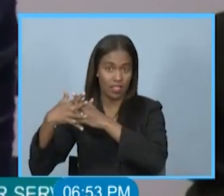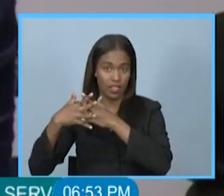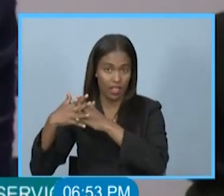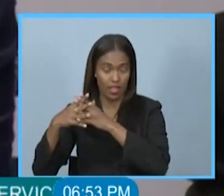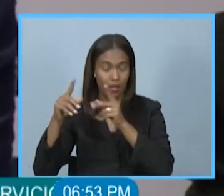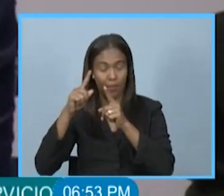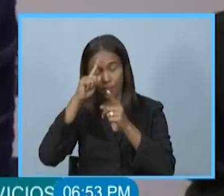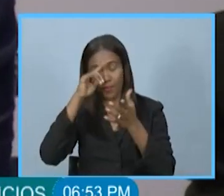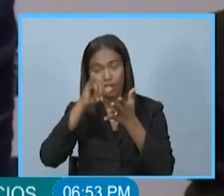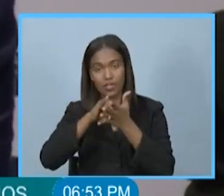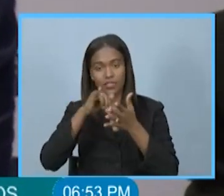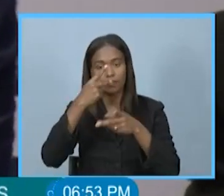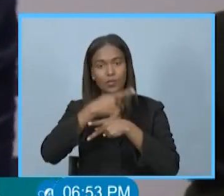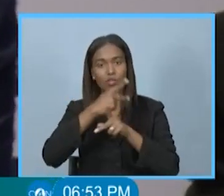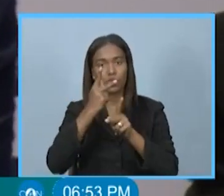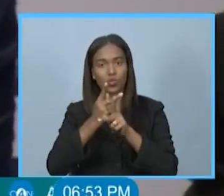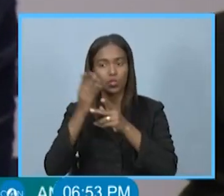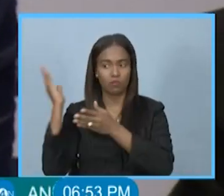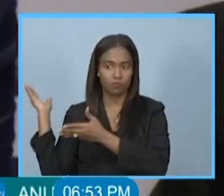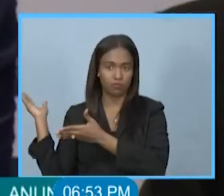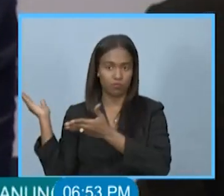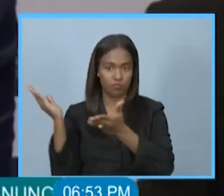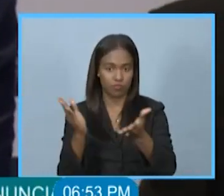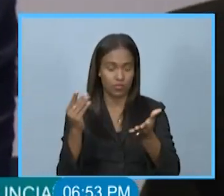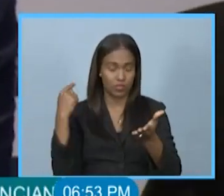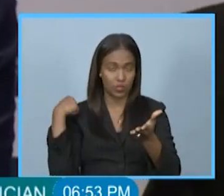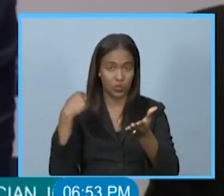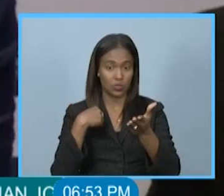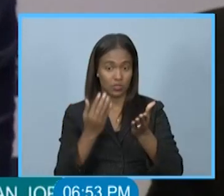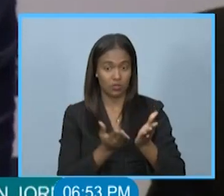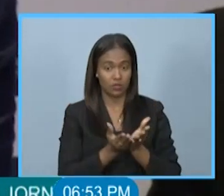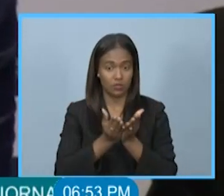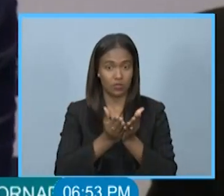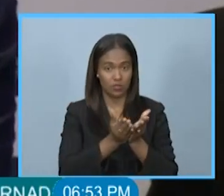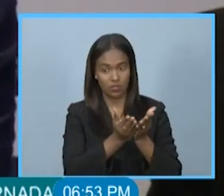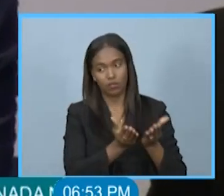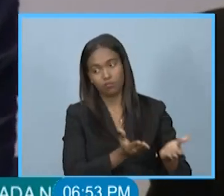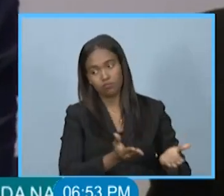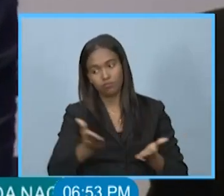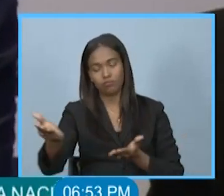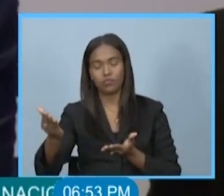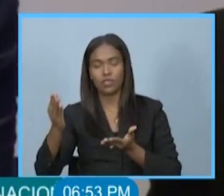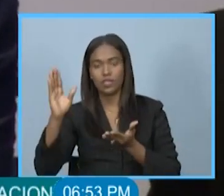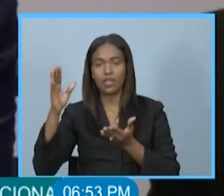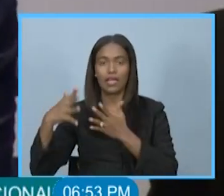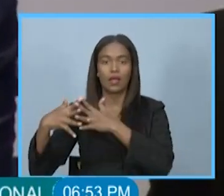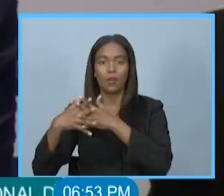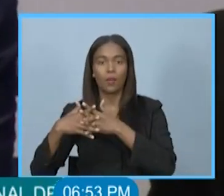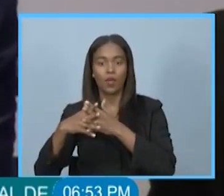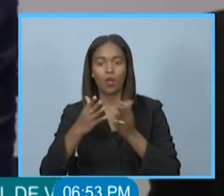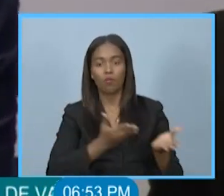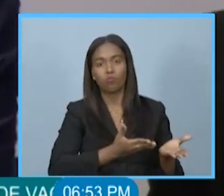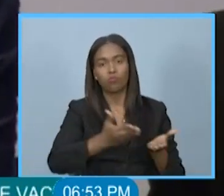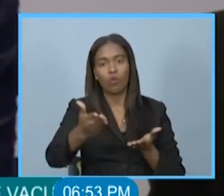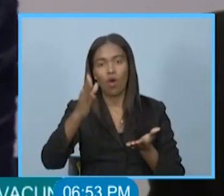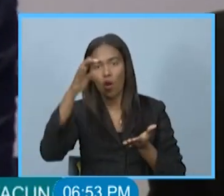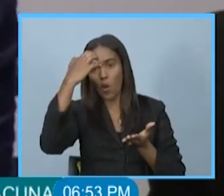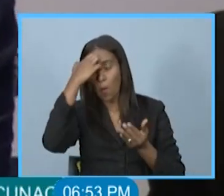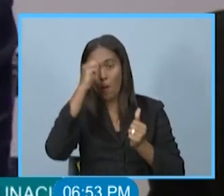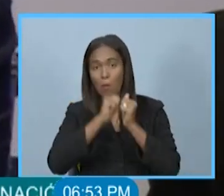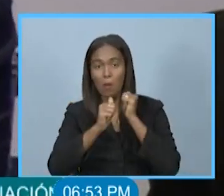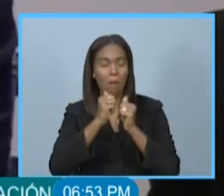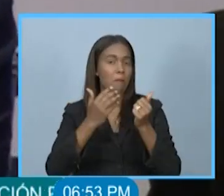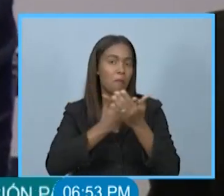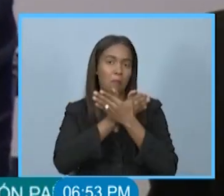esa razón los productos que salen de nuestros puertos entran a los Estados Unidos y a la Unión Europea sin ningún problema además de eso